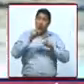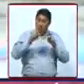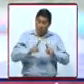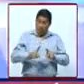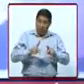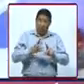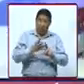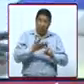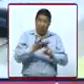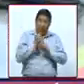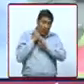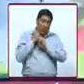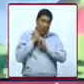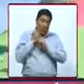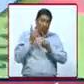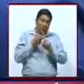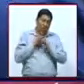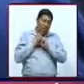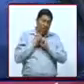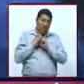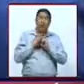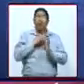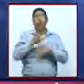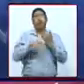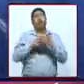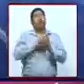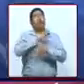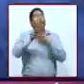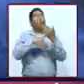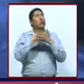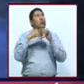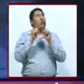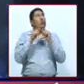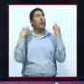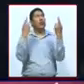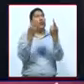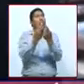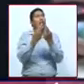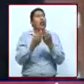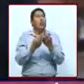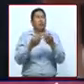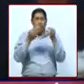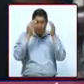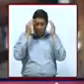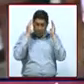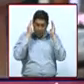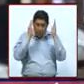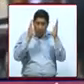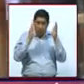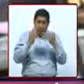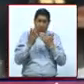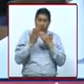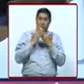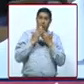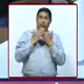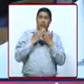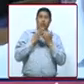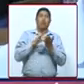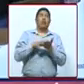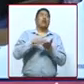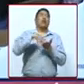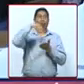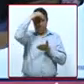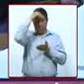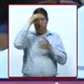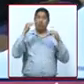sido captada por los... Exactamente, sí. Todos estos talleres verdaderamente nos han servido, nos han ayudado bastante. Un trato